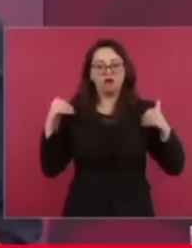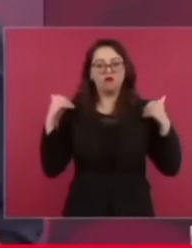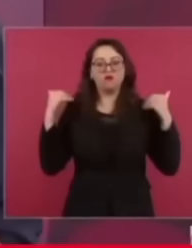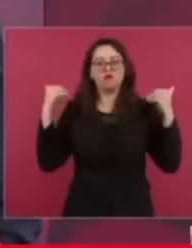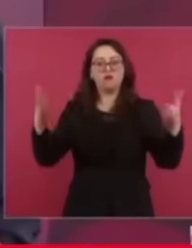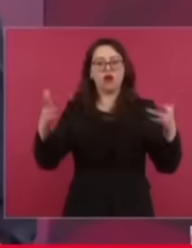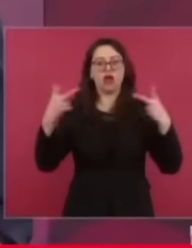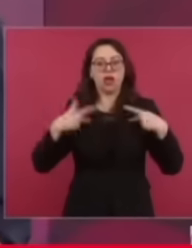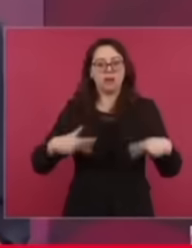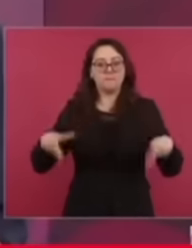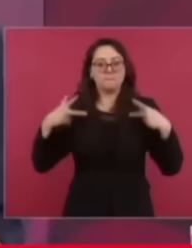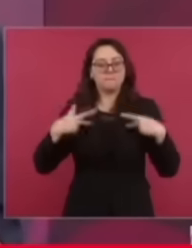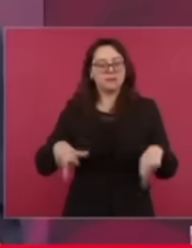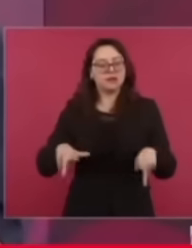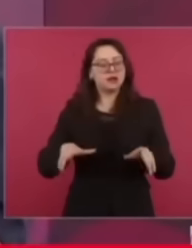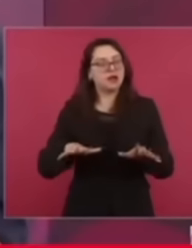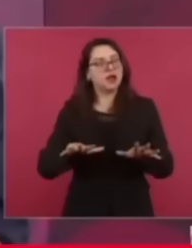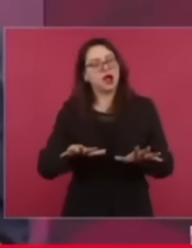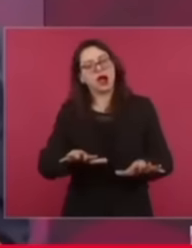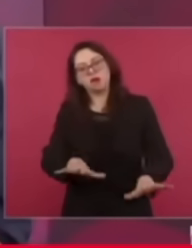con el apoyo de los medios,